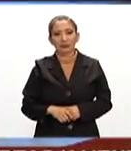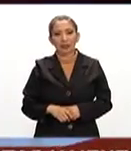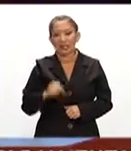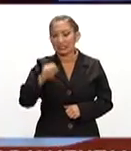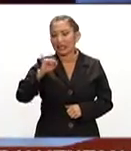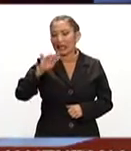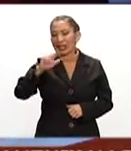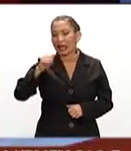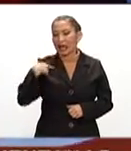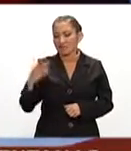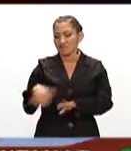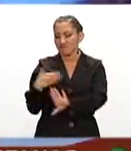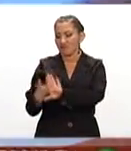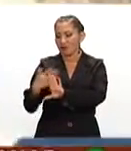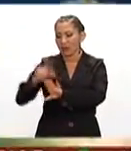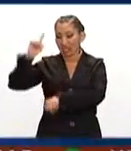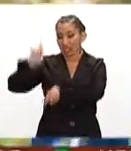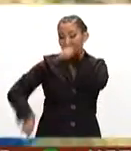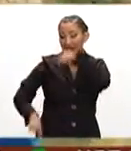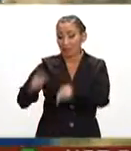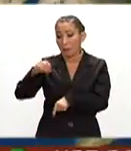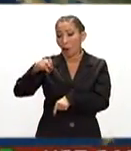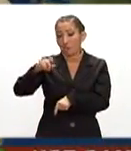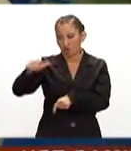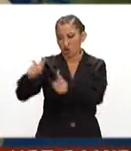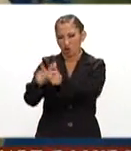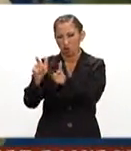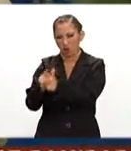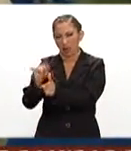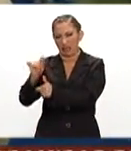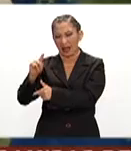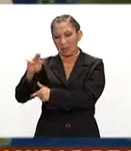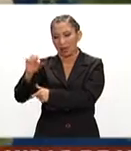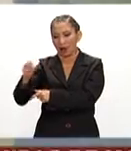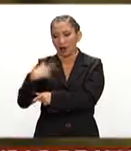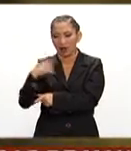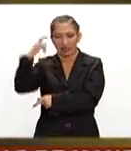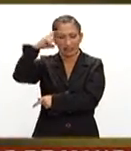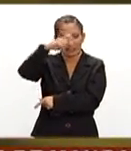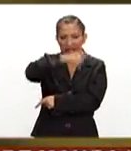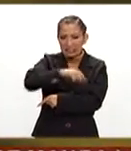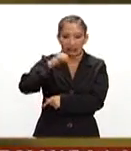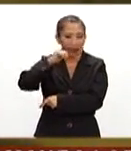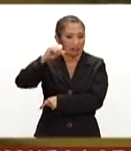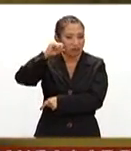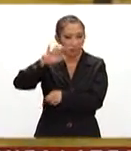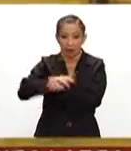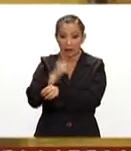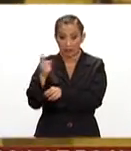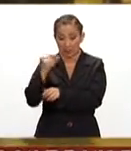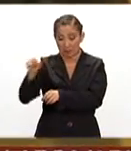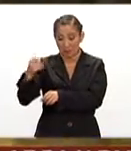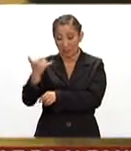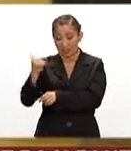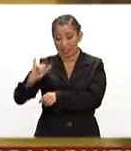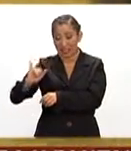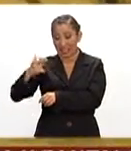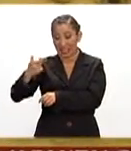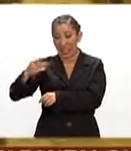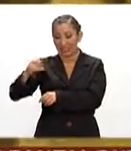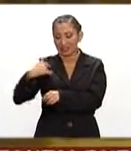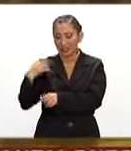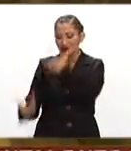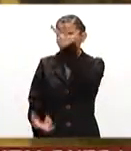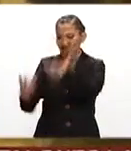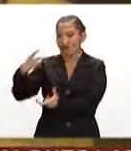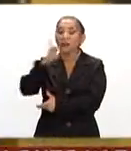En Siria, la ofensiva para arrebatarle la ciudad de Mosul al grupo Estado Islámico se complicó durante la jornada de ayer. Esto porque los yihadistas decidieron